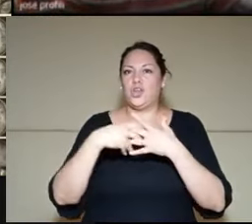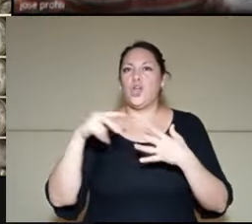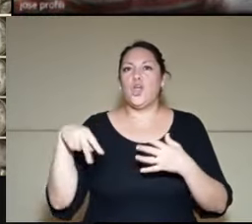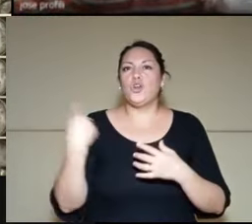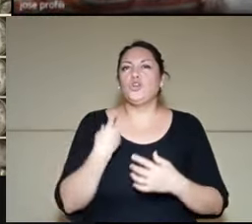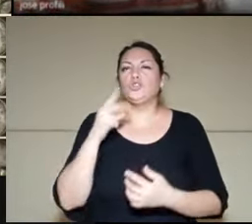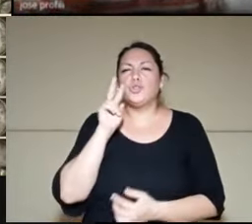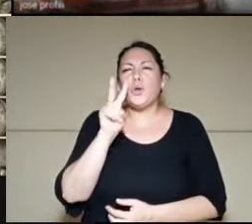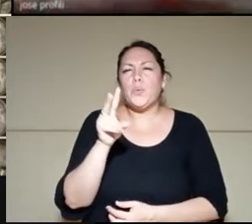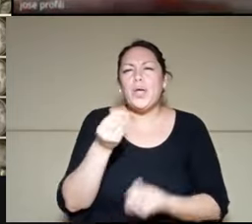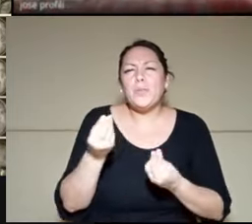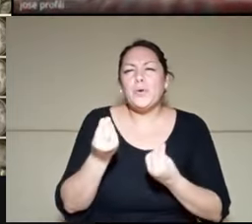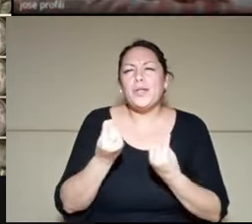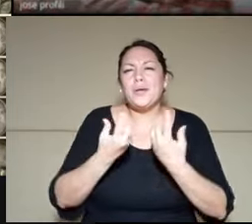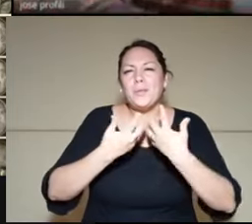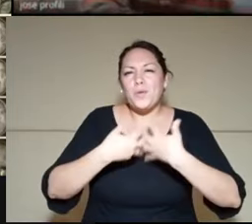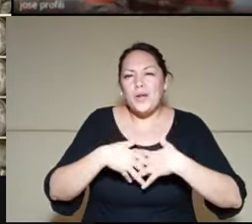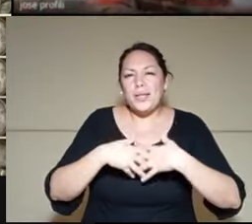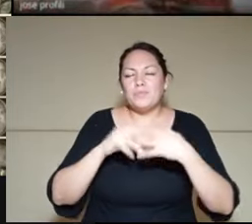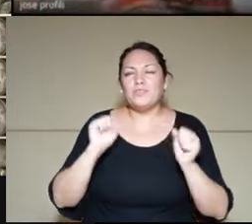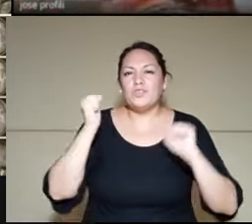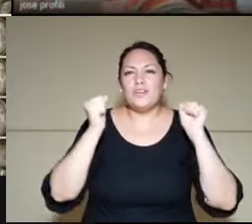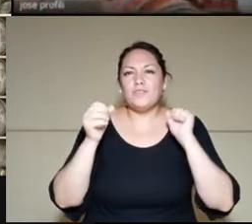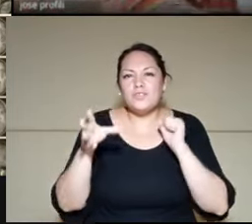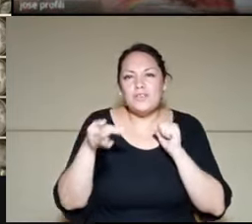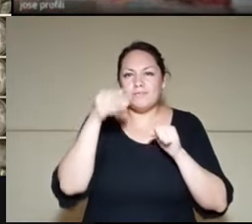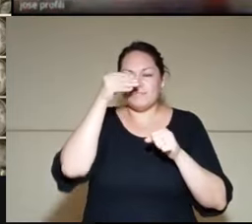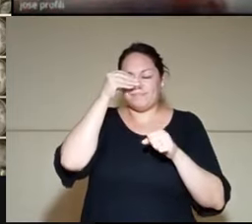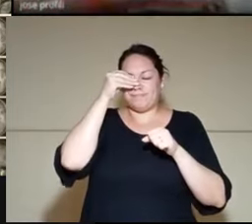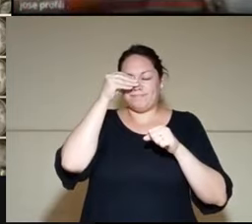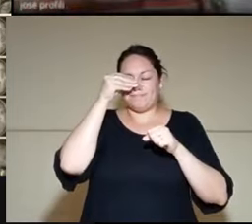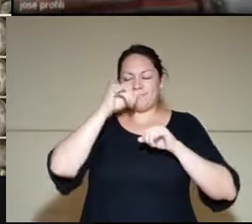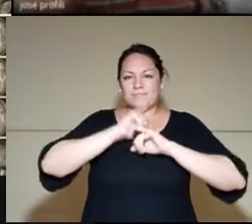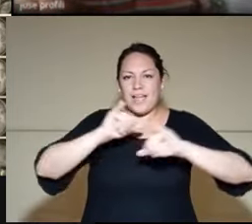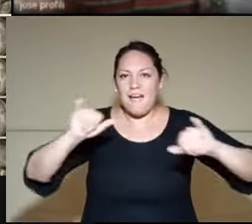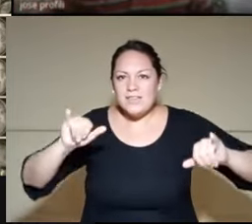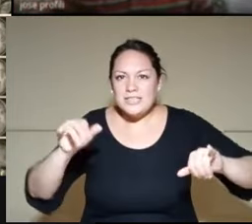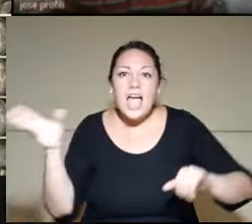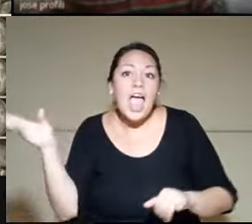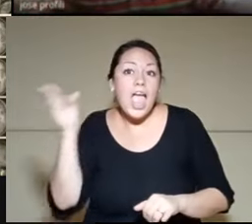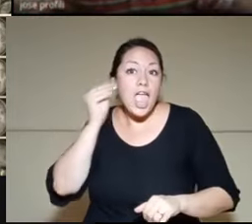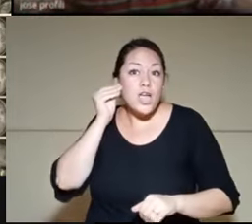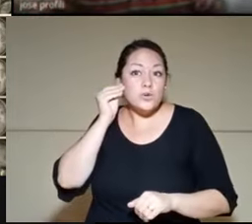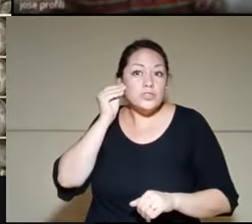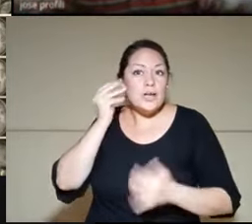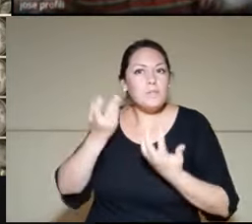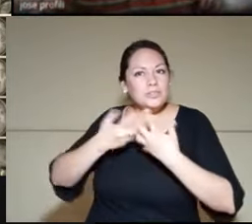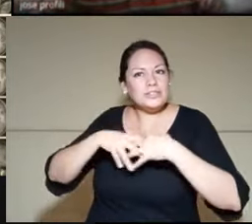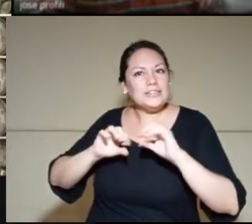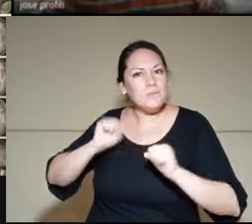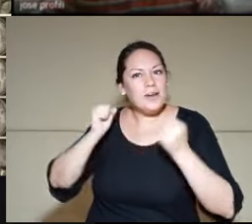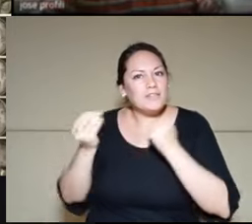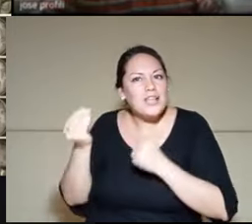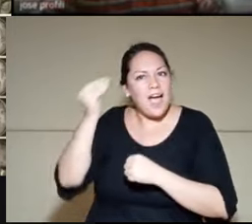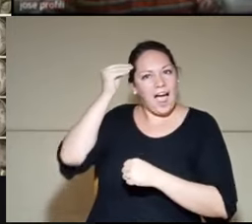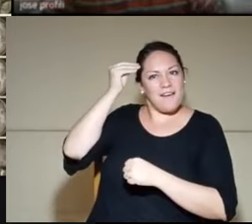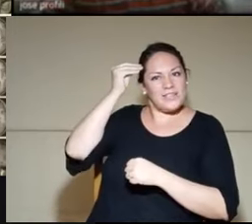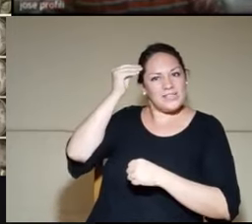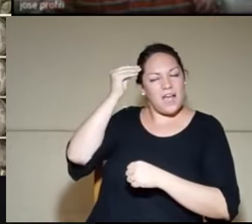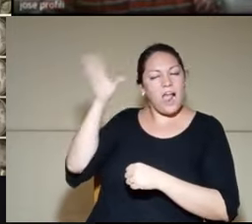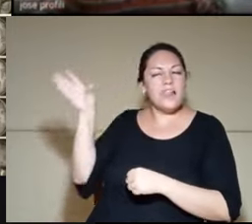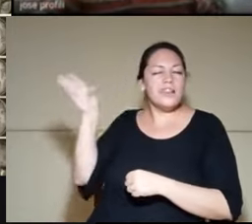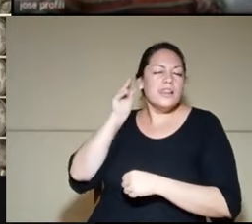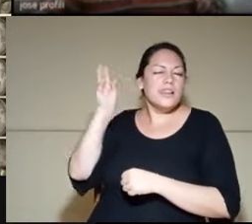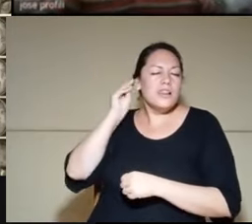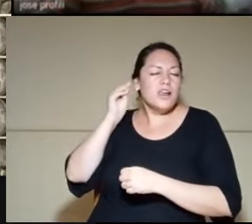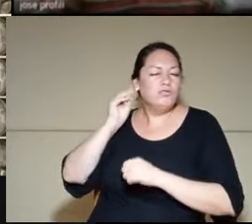tenemos un sistema nervioso que nos permite procesar la información que ingresa por los ojos. Escuchamos porque tenemos un sistema nervioso